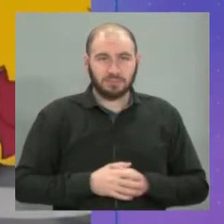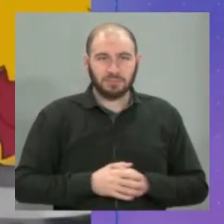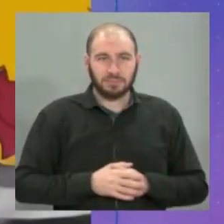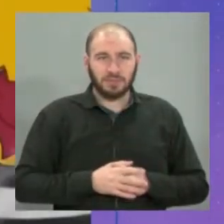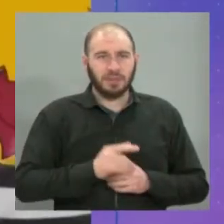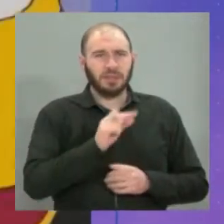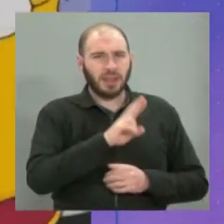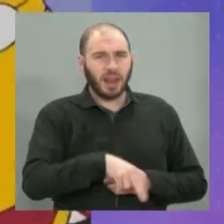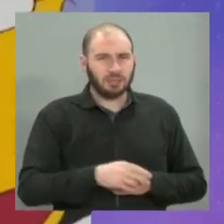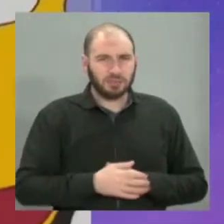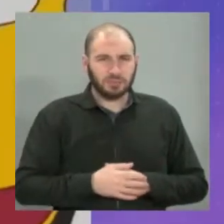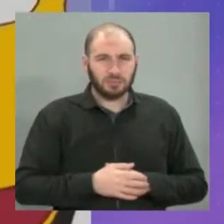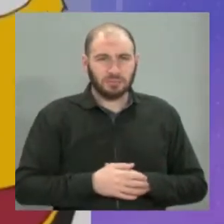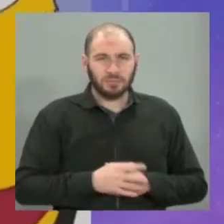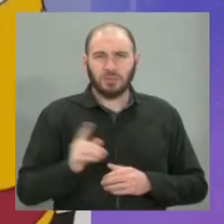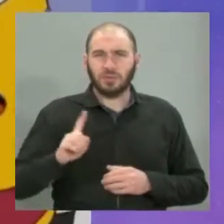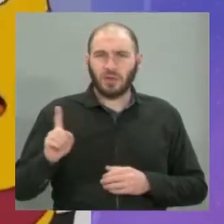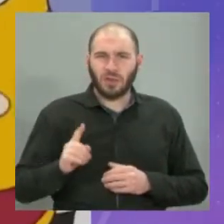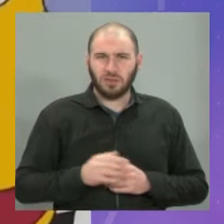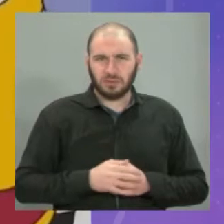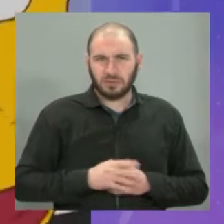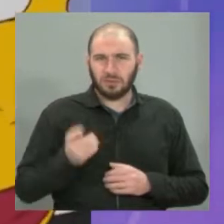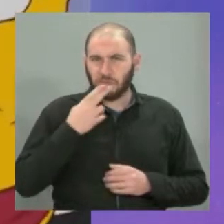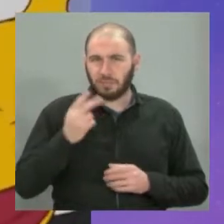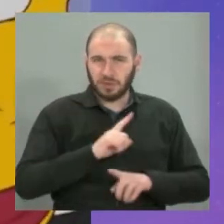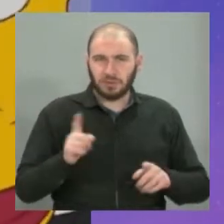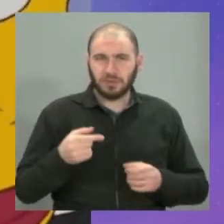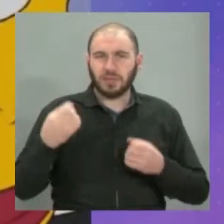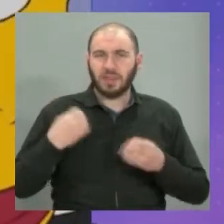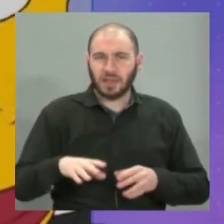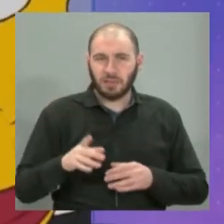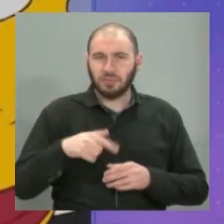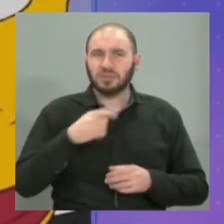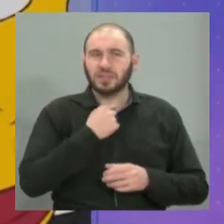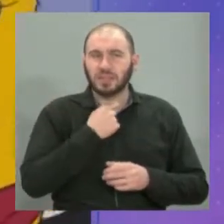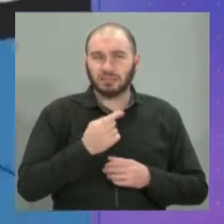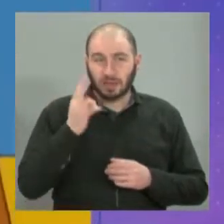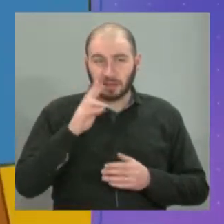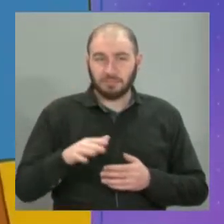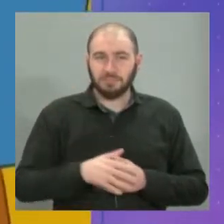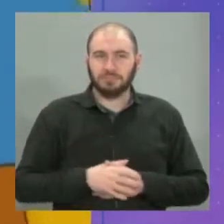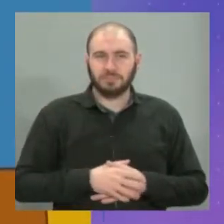Tiene razón. No tenemos que fumar. Lo dejamos cuando queremos, ¿ves?